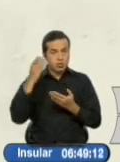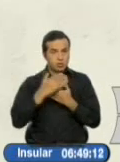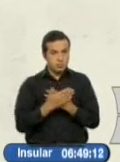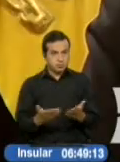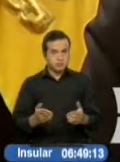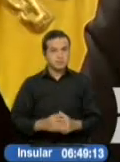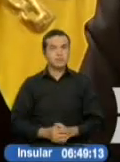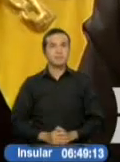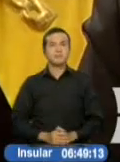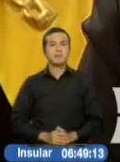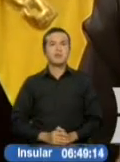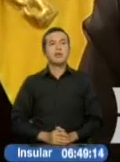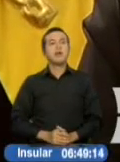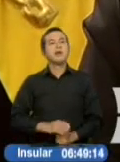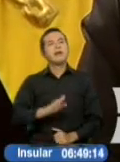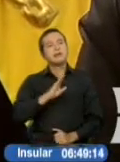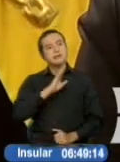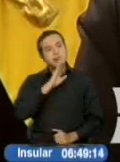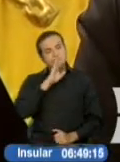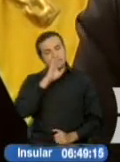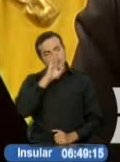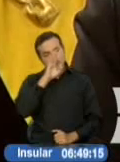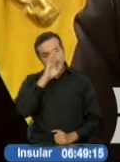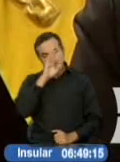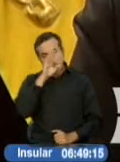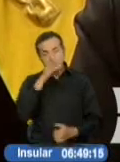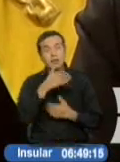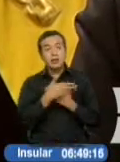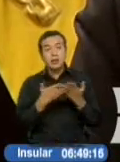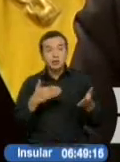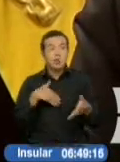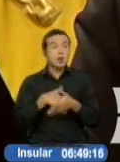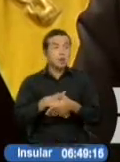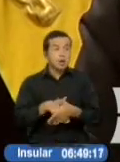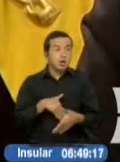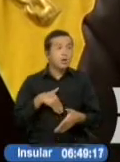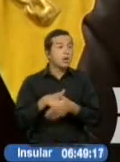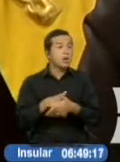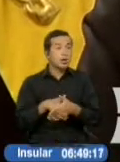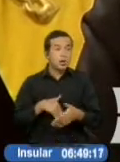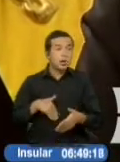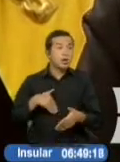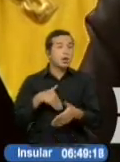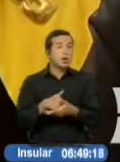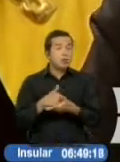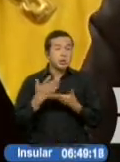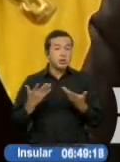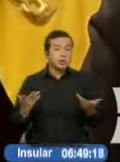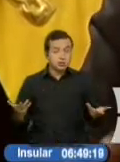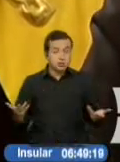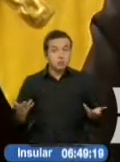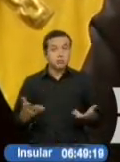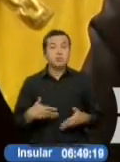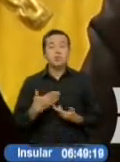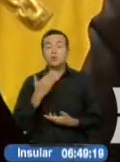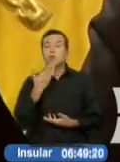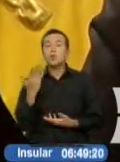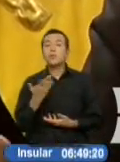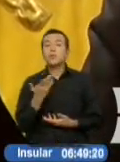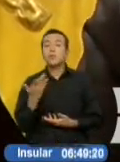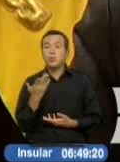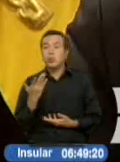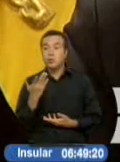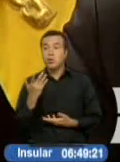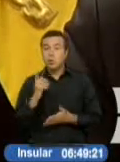Contraloría. Siempre que obviamente eso no obstaculice, no burocratice